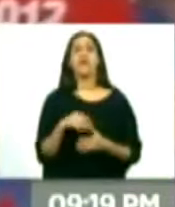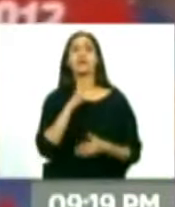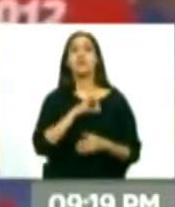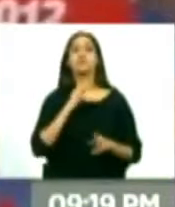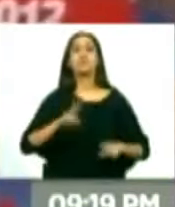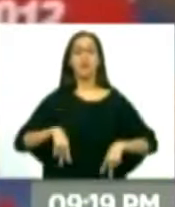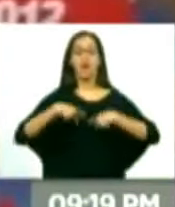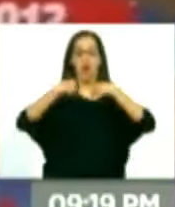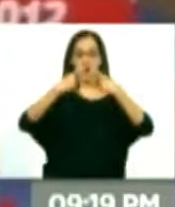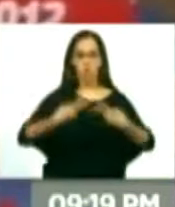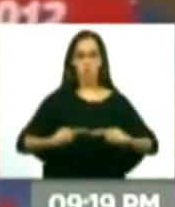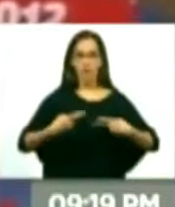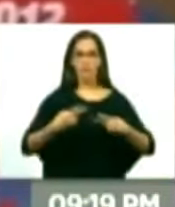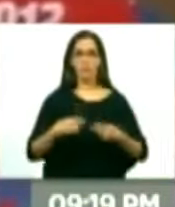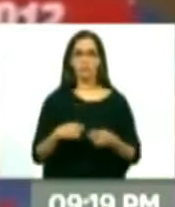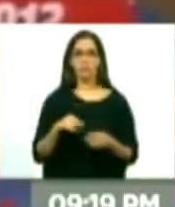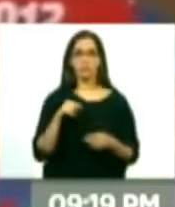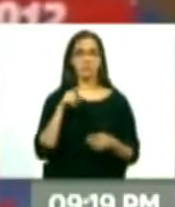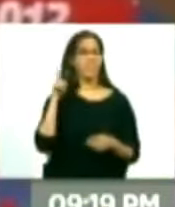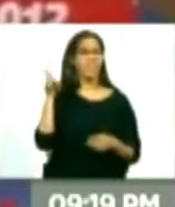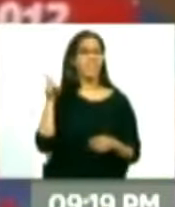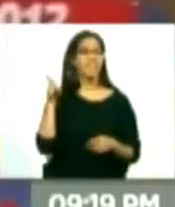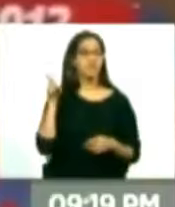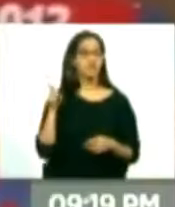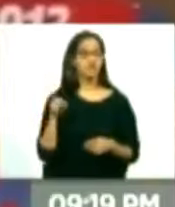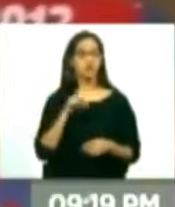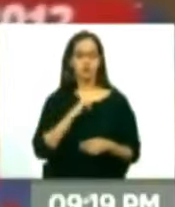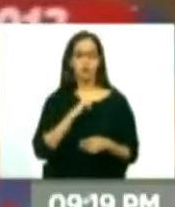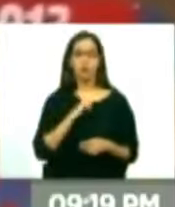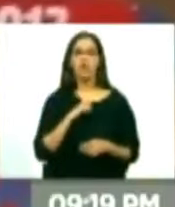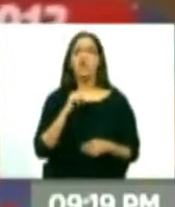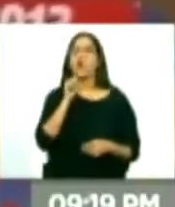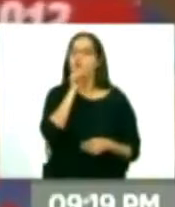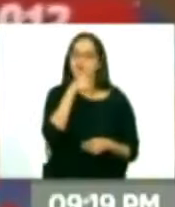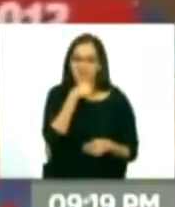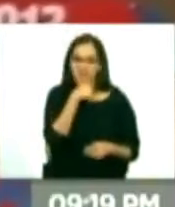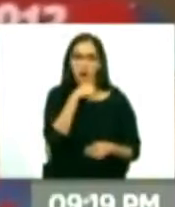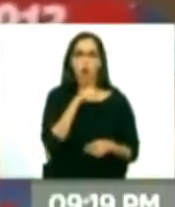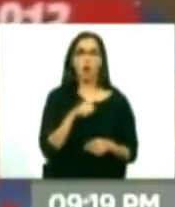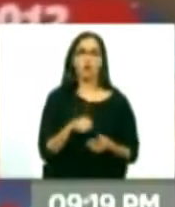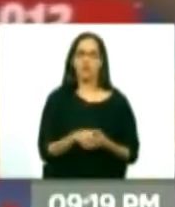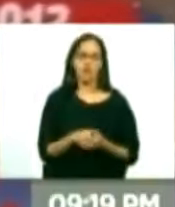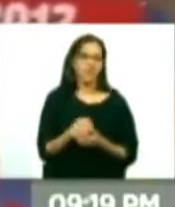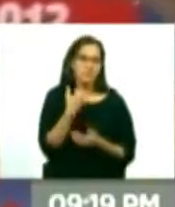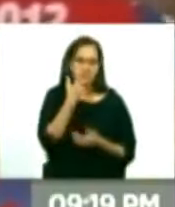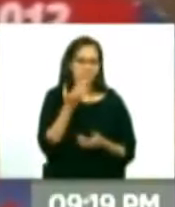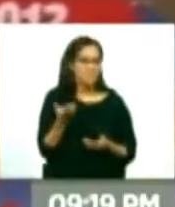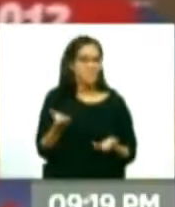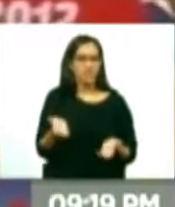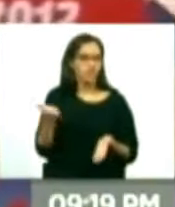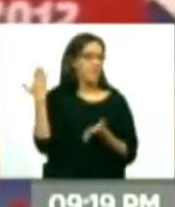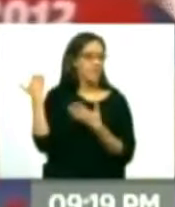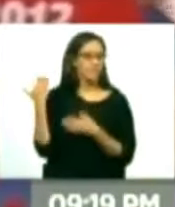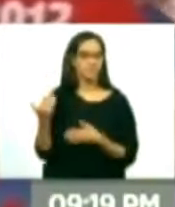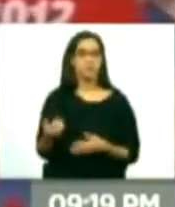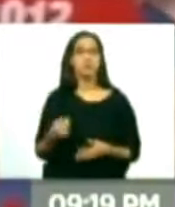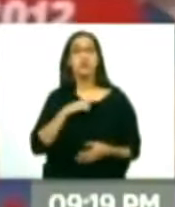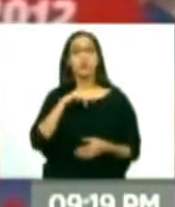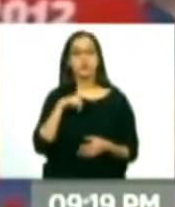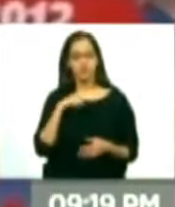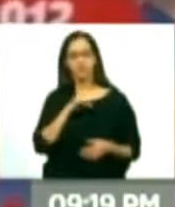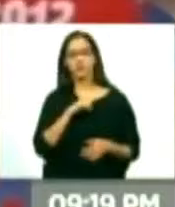nueva, ellos son lo viejo, lo anacrónico, lo prehistórico. Nosotros